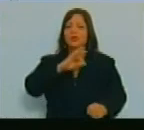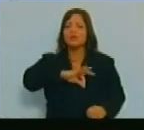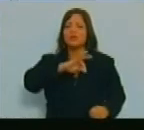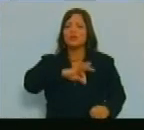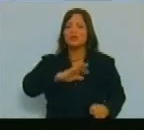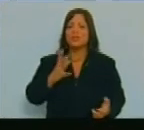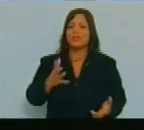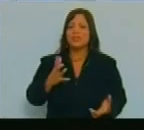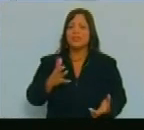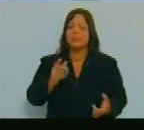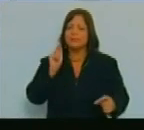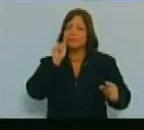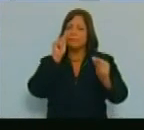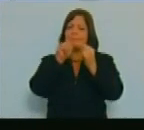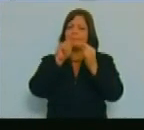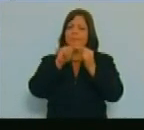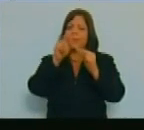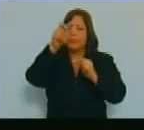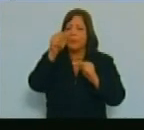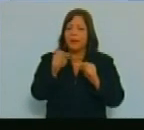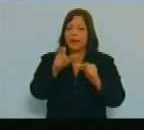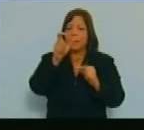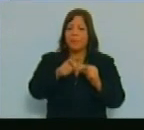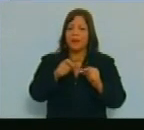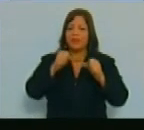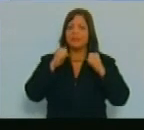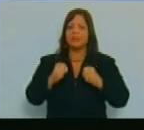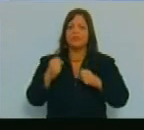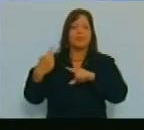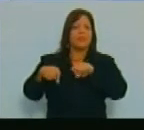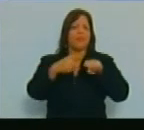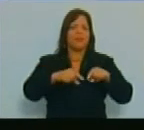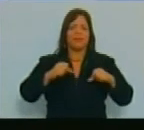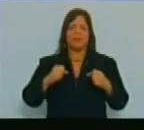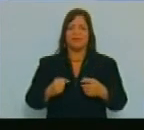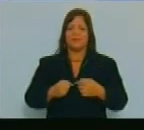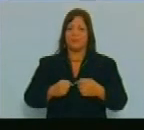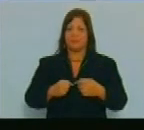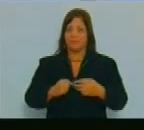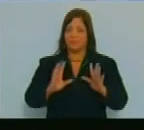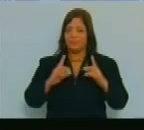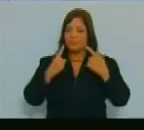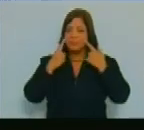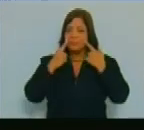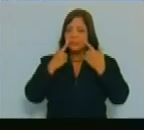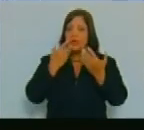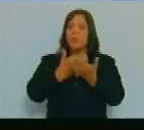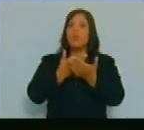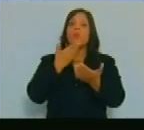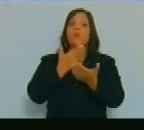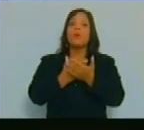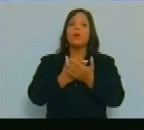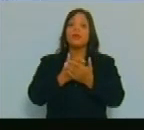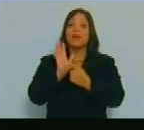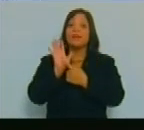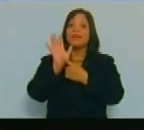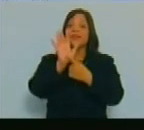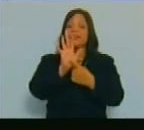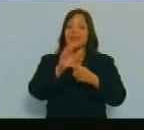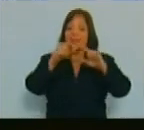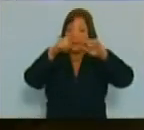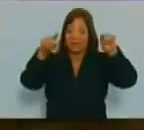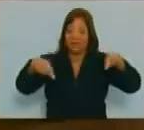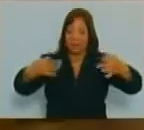esencial para los funcionarios de seguridad ciudadano entre ellas otra propuesta que la voy a consignar en un